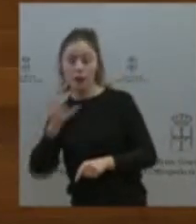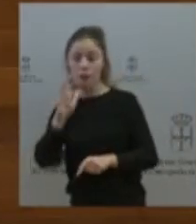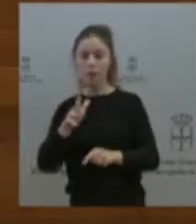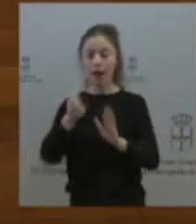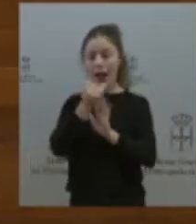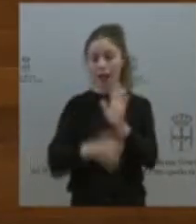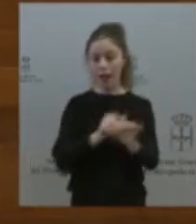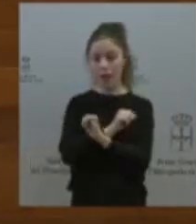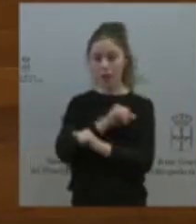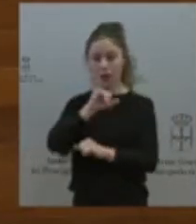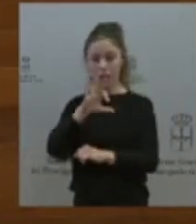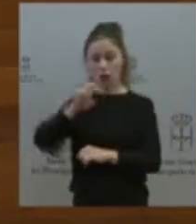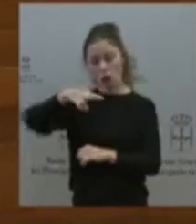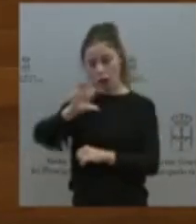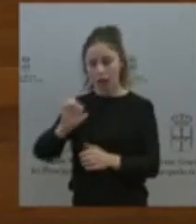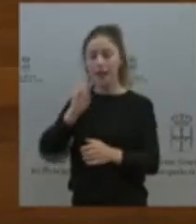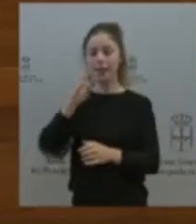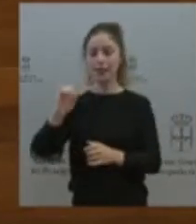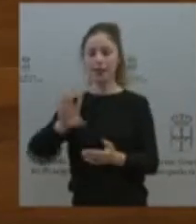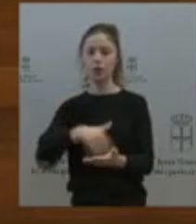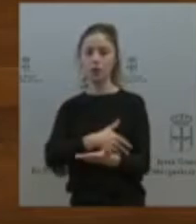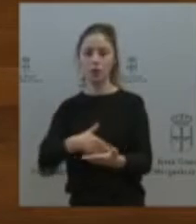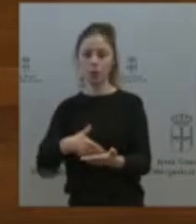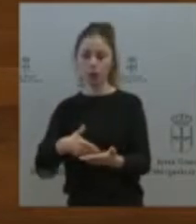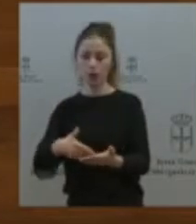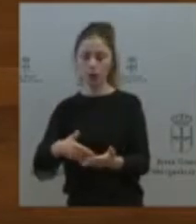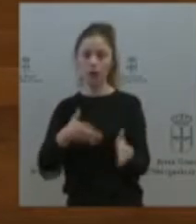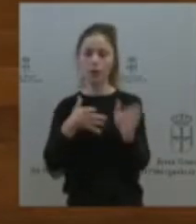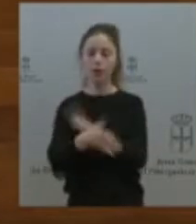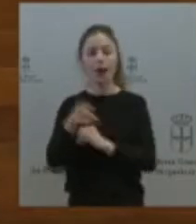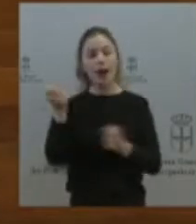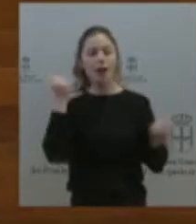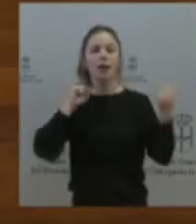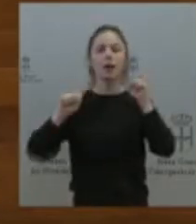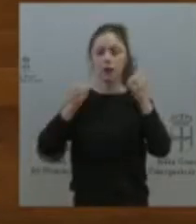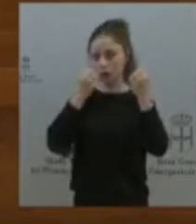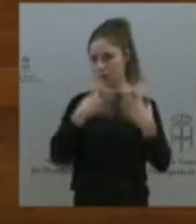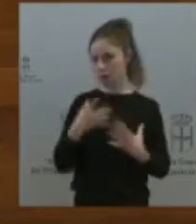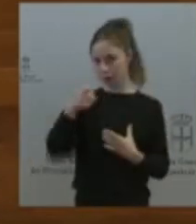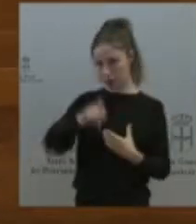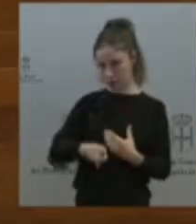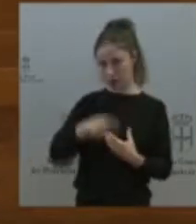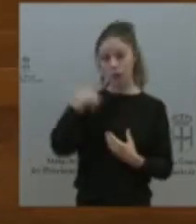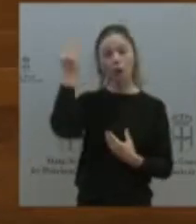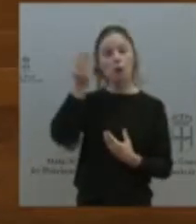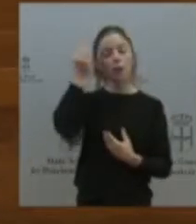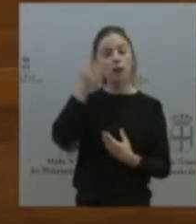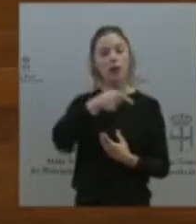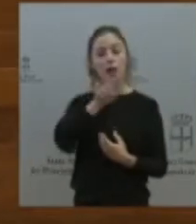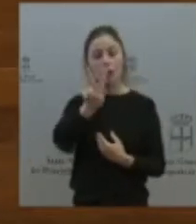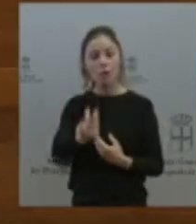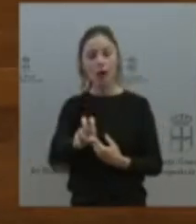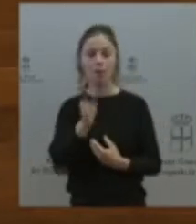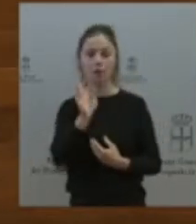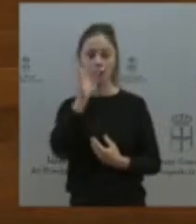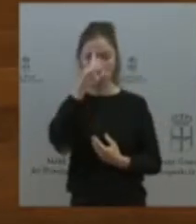para reducir las listas de espera de dependencia. Así creemos que se actúa también. Y eso tiene que repercutir también en el caso de Asturias, ¿no? O con el ingreso mínimo vital,